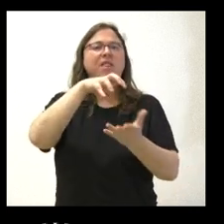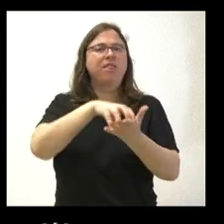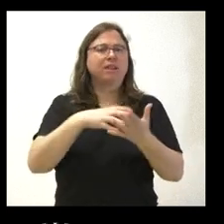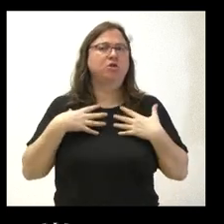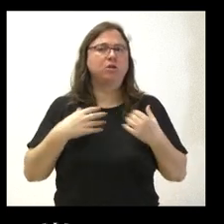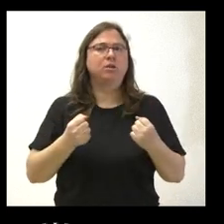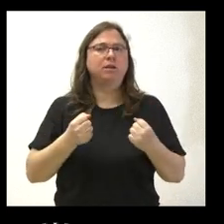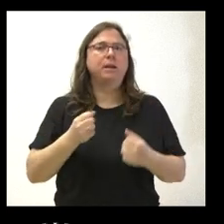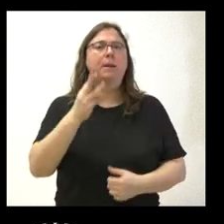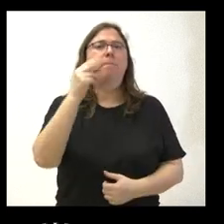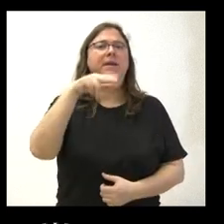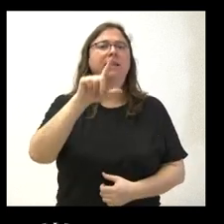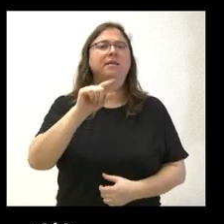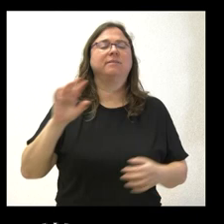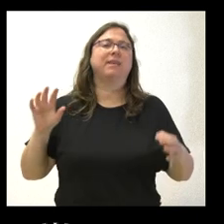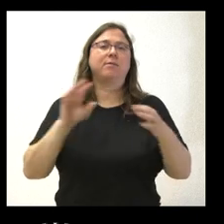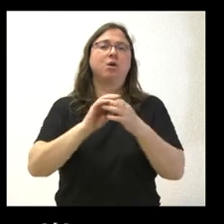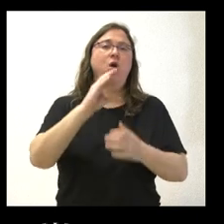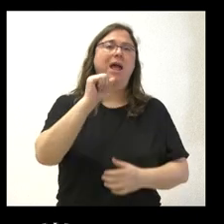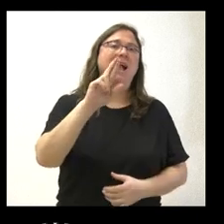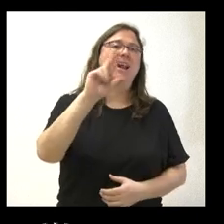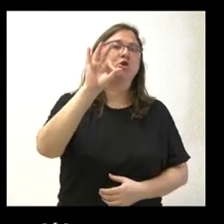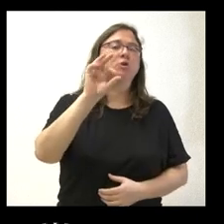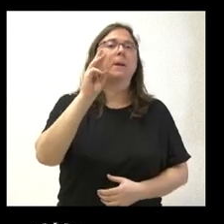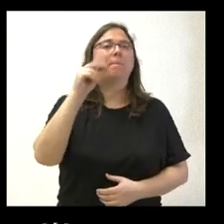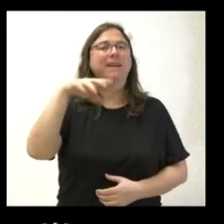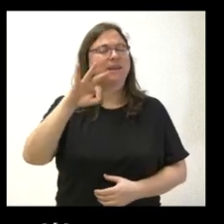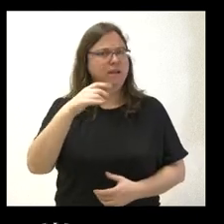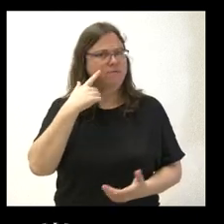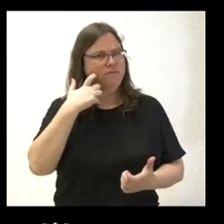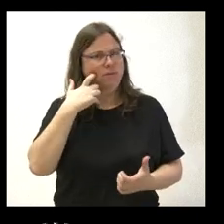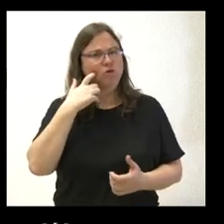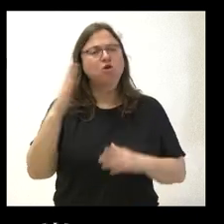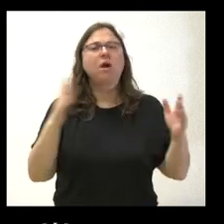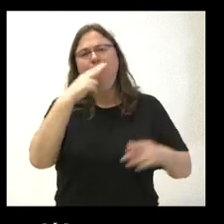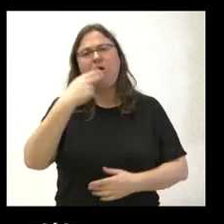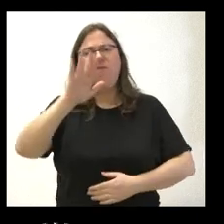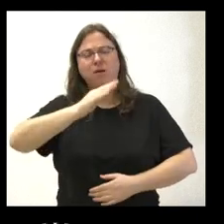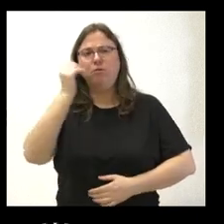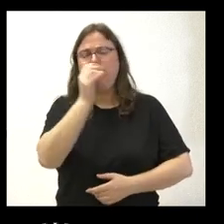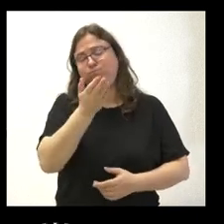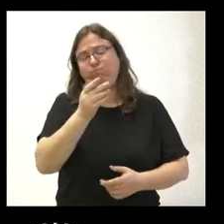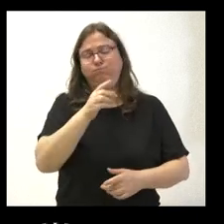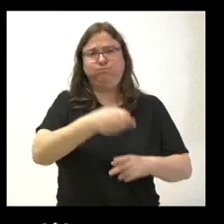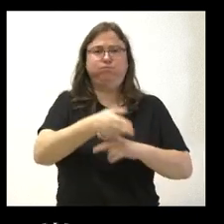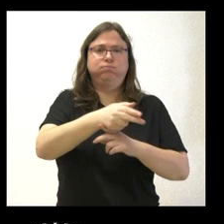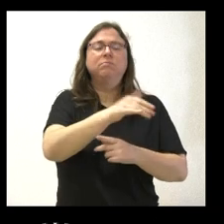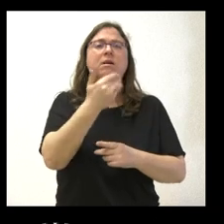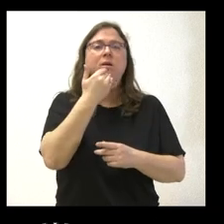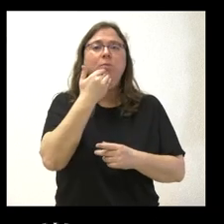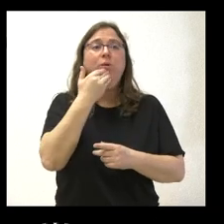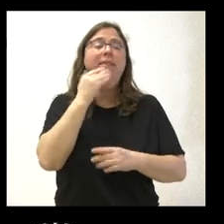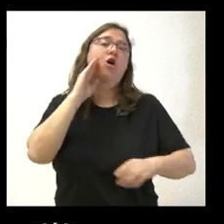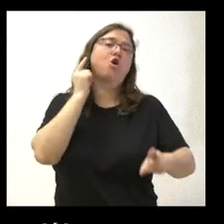de pinilla que hace referencia a Carlos pinilla que fue un conocido represor del franquismo y que por lo tanto parece que podría incumplir la ley de